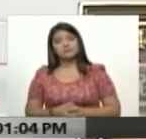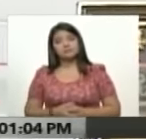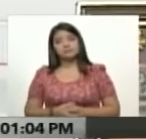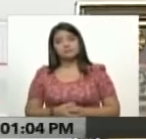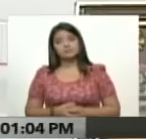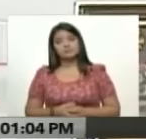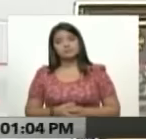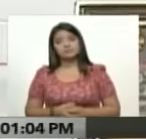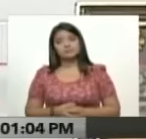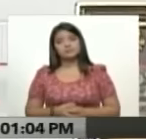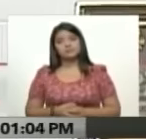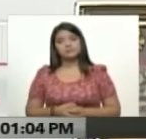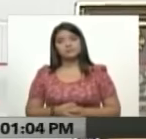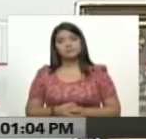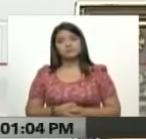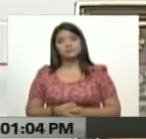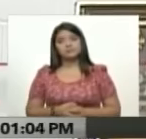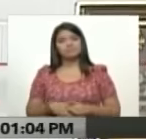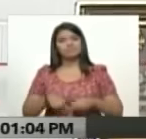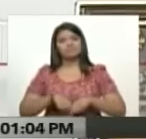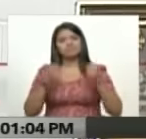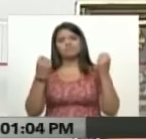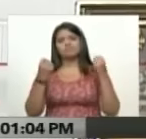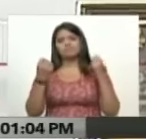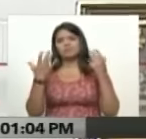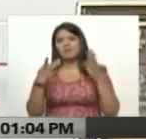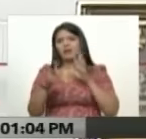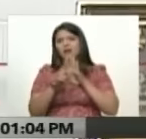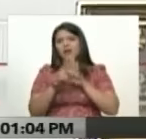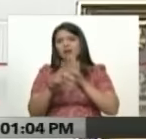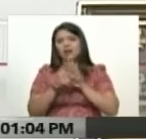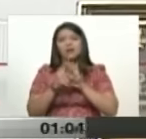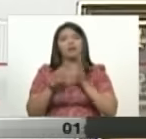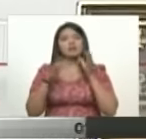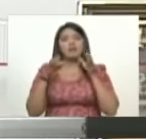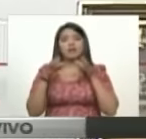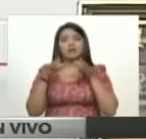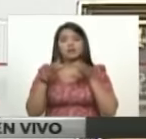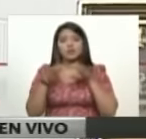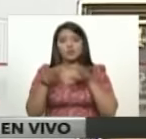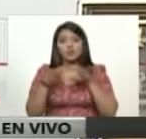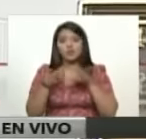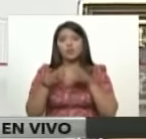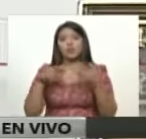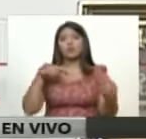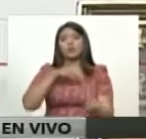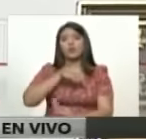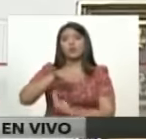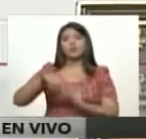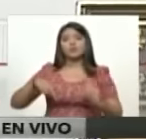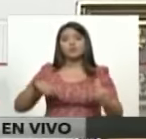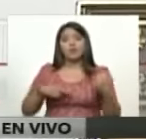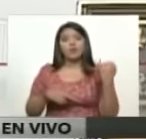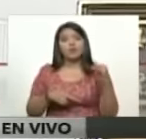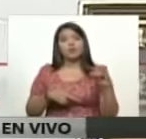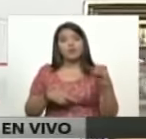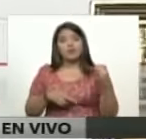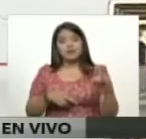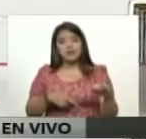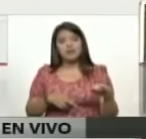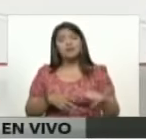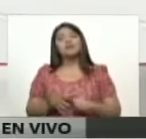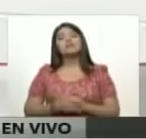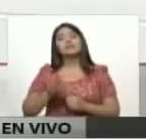aquí se produjo la ilegalización del movimiento de izquierda revolucionario y del